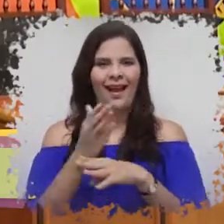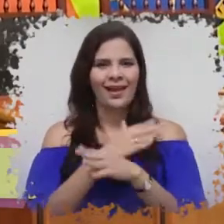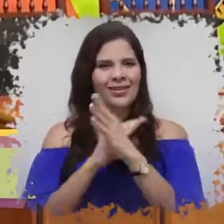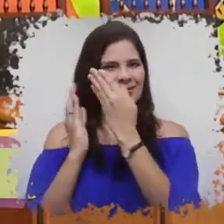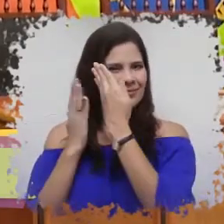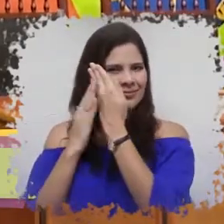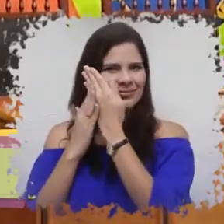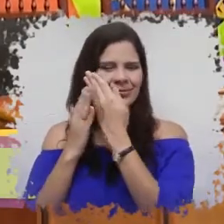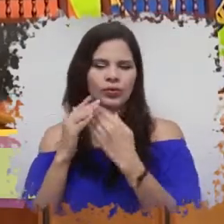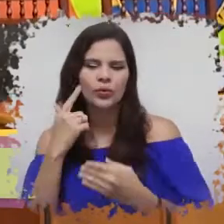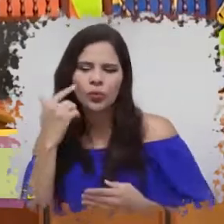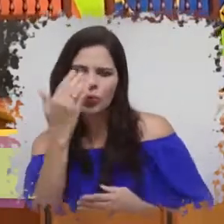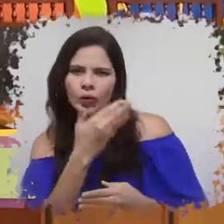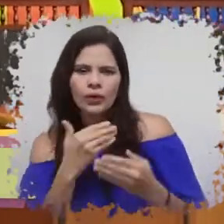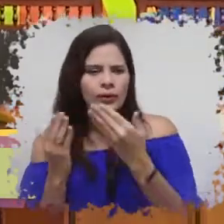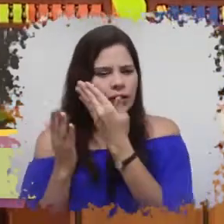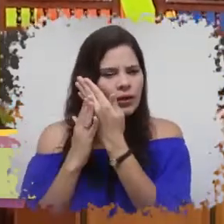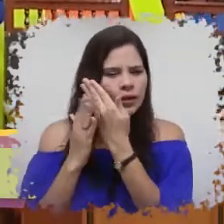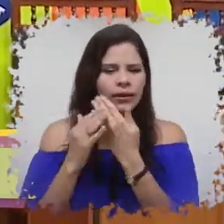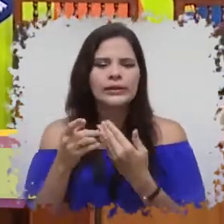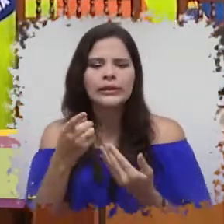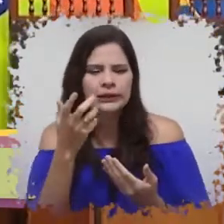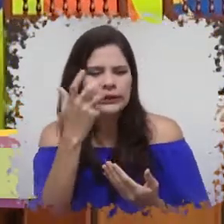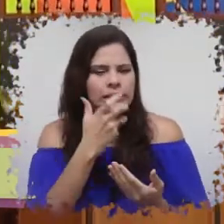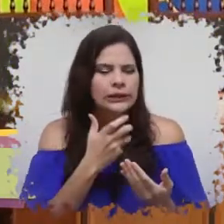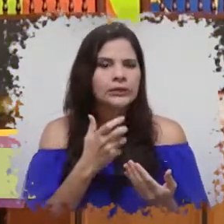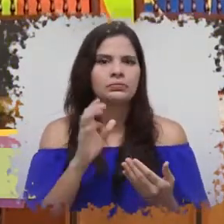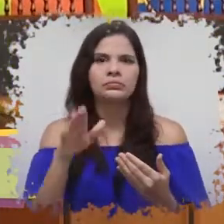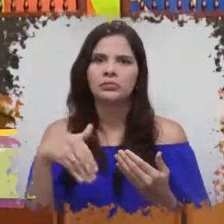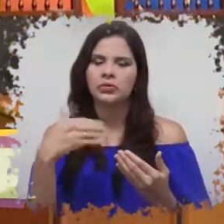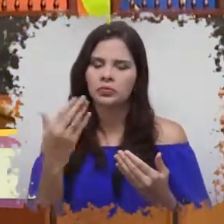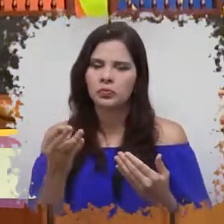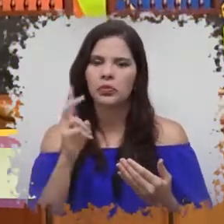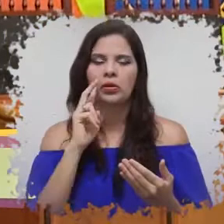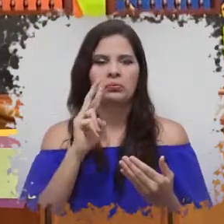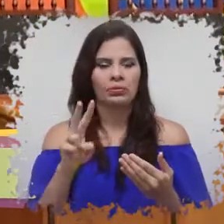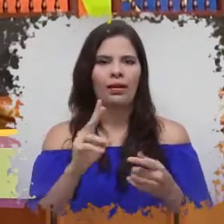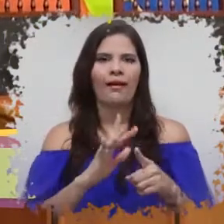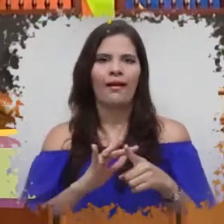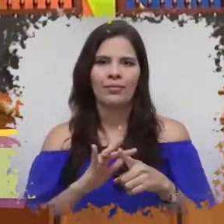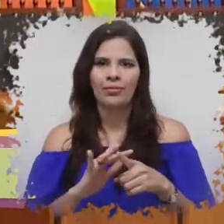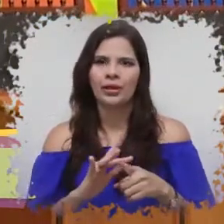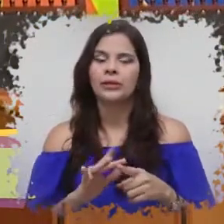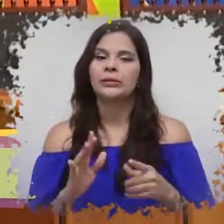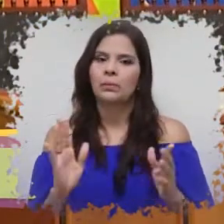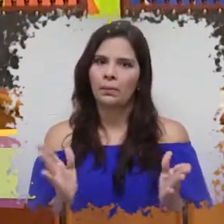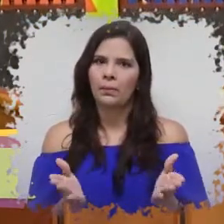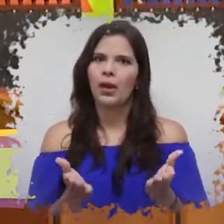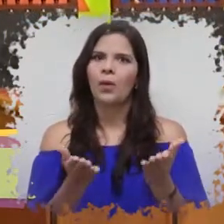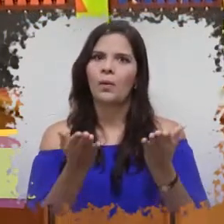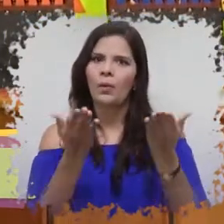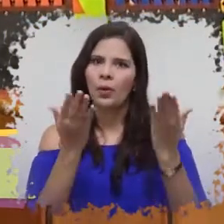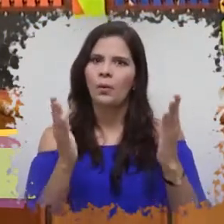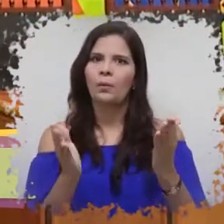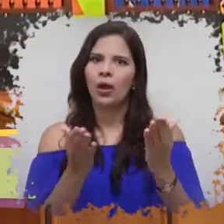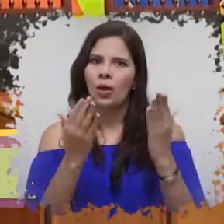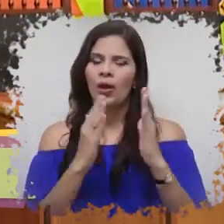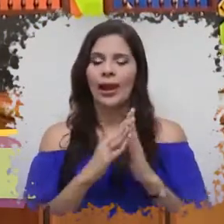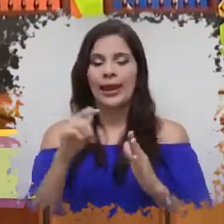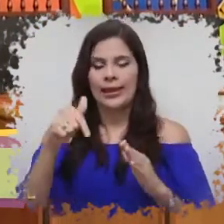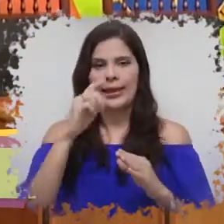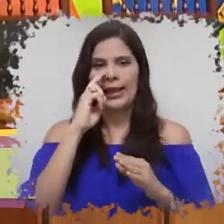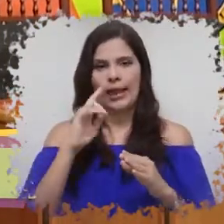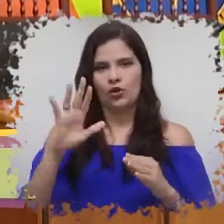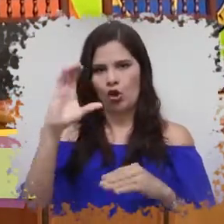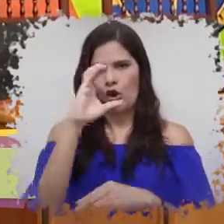Saber Pro, las competencias específicas en los programas que les aplica estuvieron por encima, muy por encima de la media